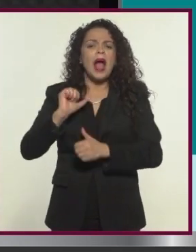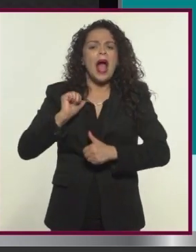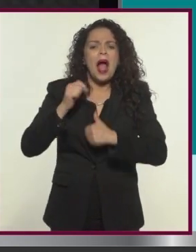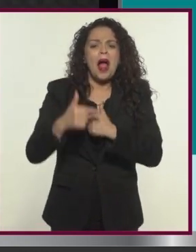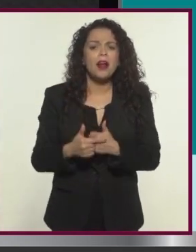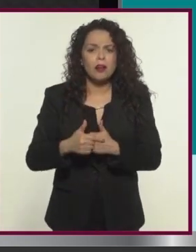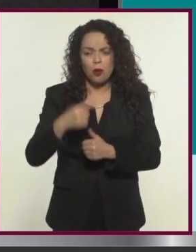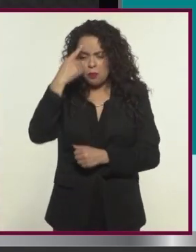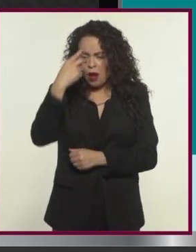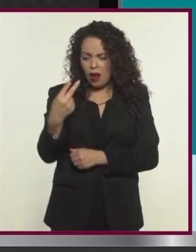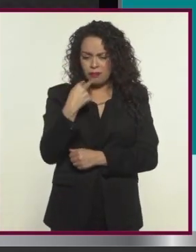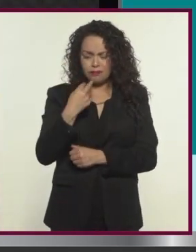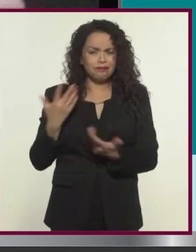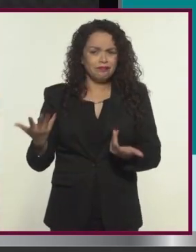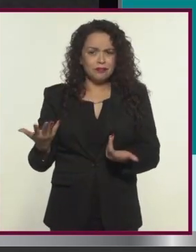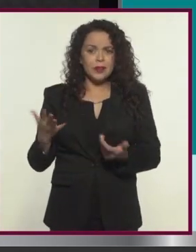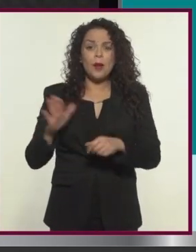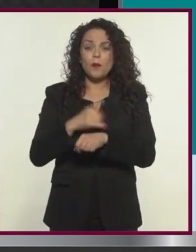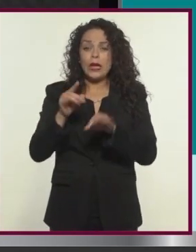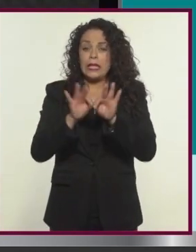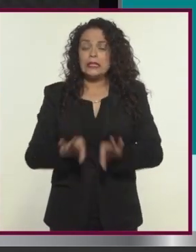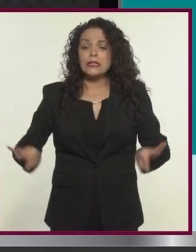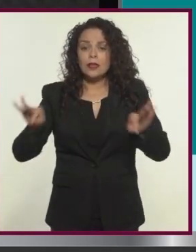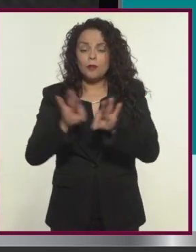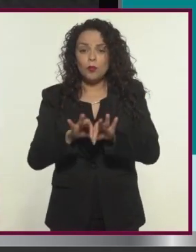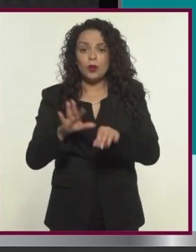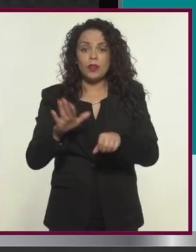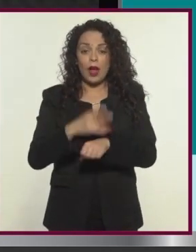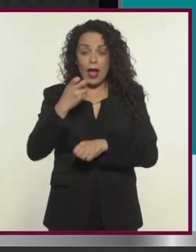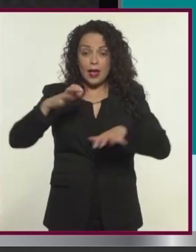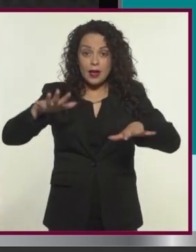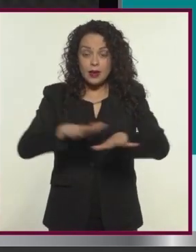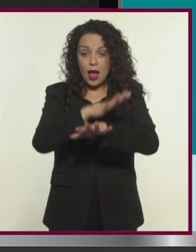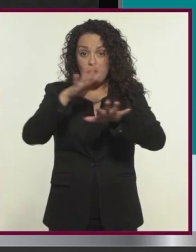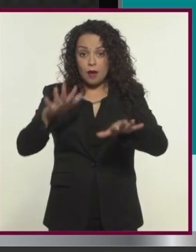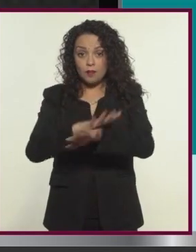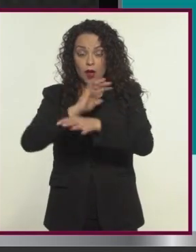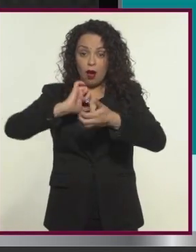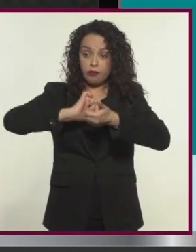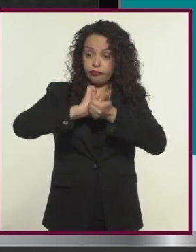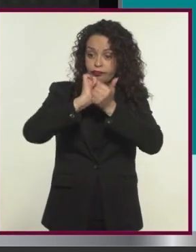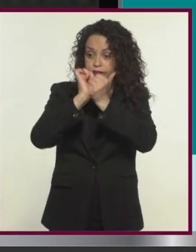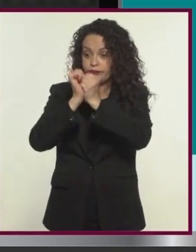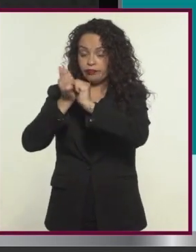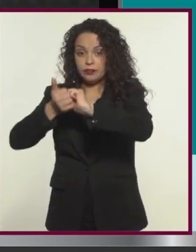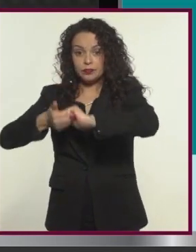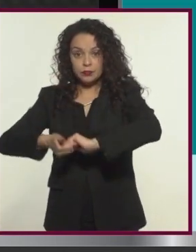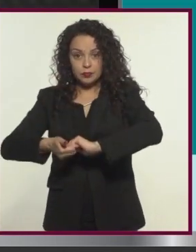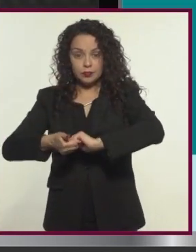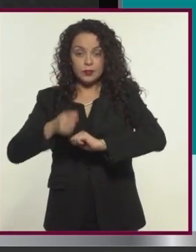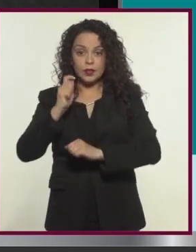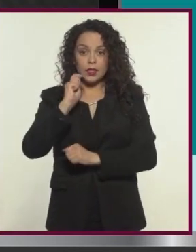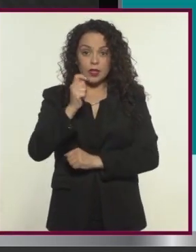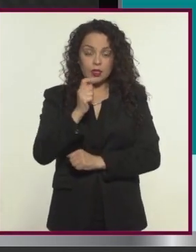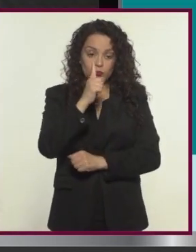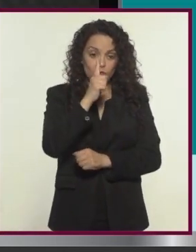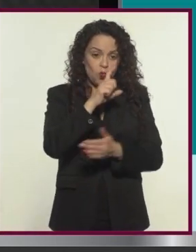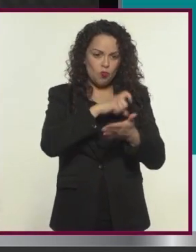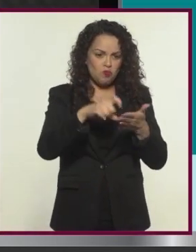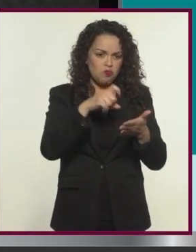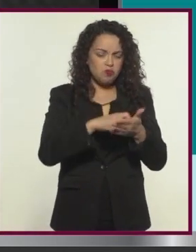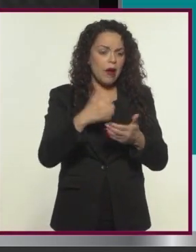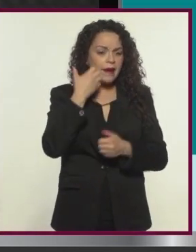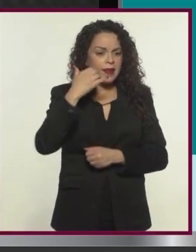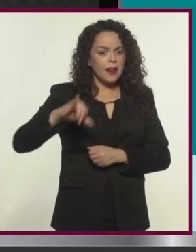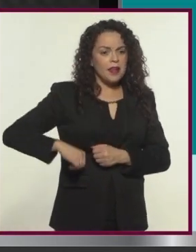Entonces, ¿por qué es importante para nosotros? Porque estamos también viviendo en esta transición entre ser solamente